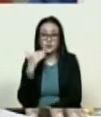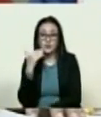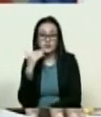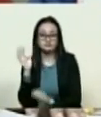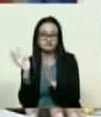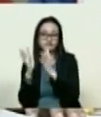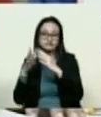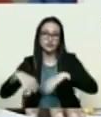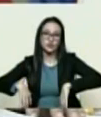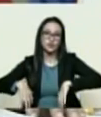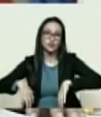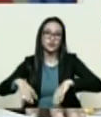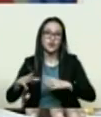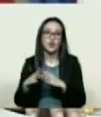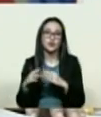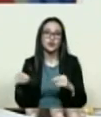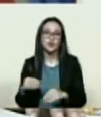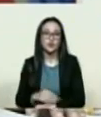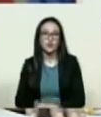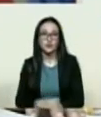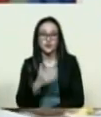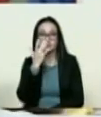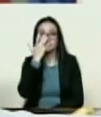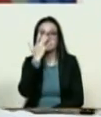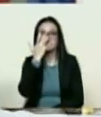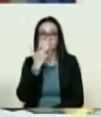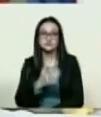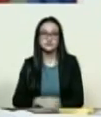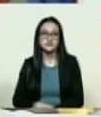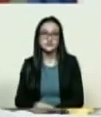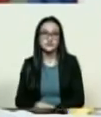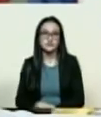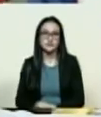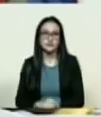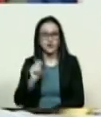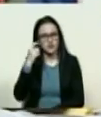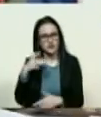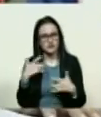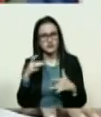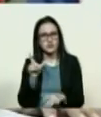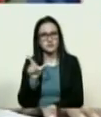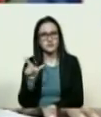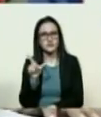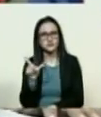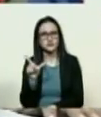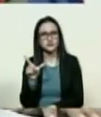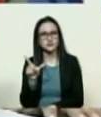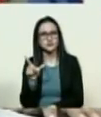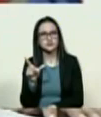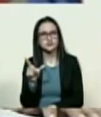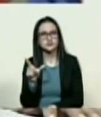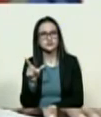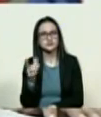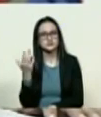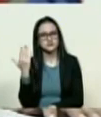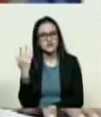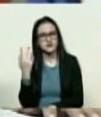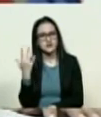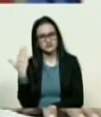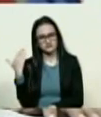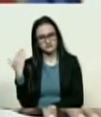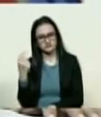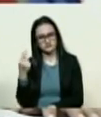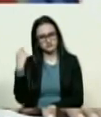todo. El PSUV sí. ¿Recuerda cuándo fue la actividad del PSUV, del Congreso? El viernes, hace dos viernes,